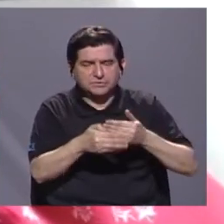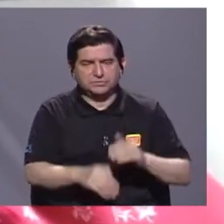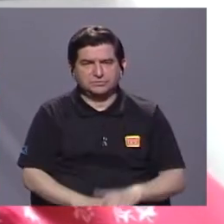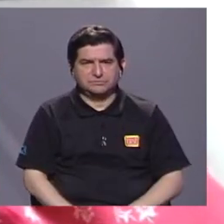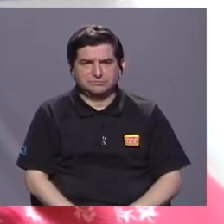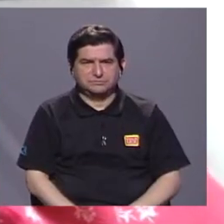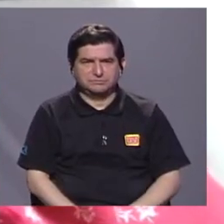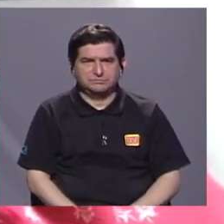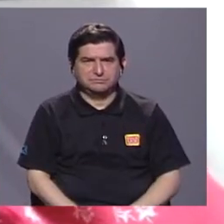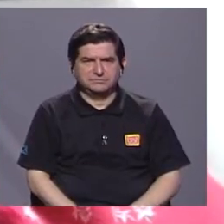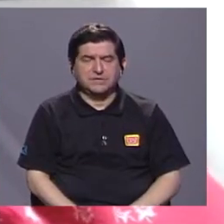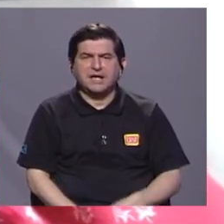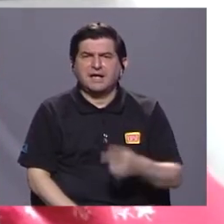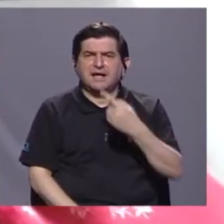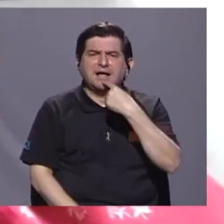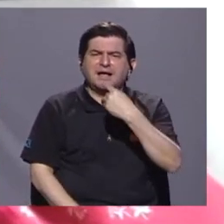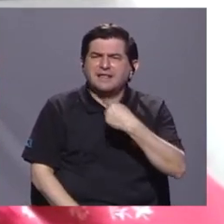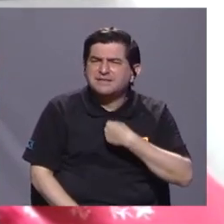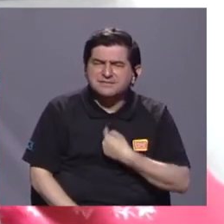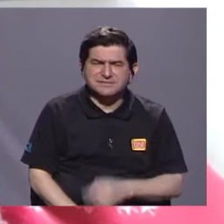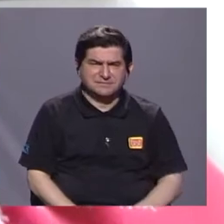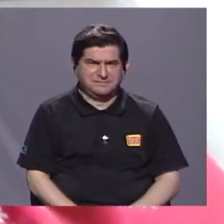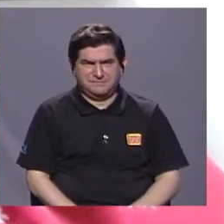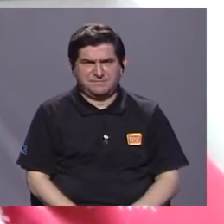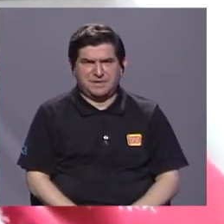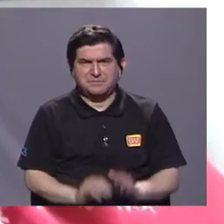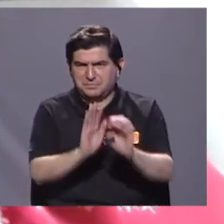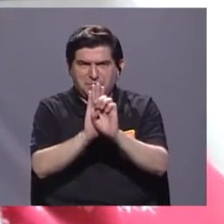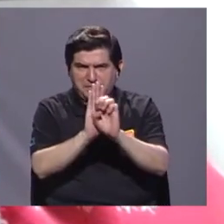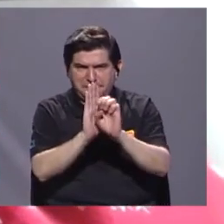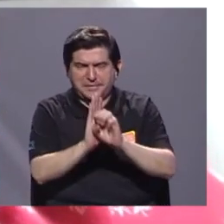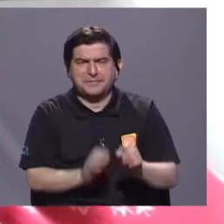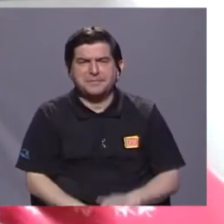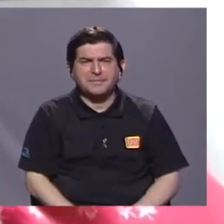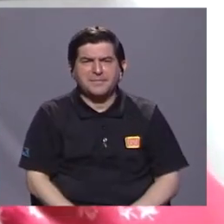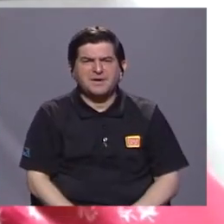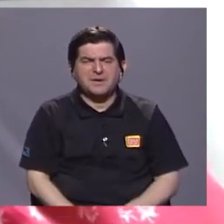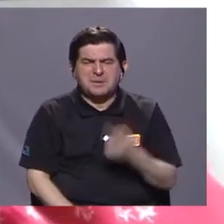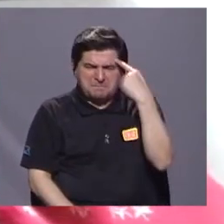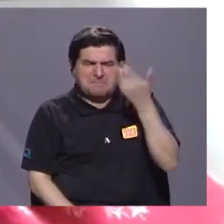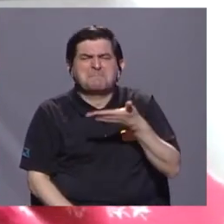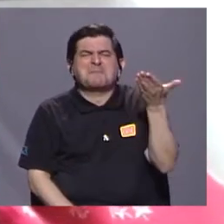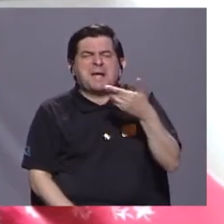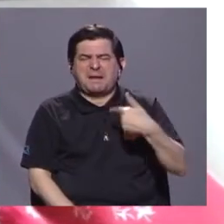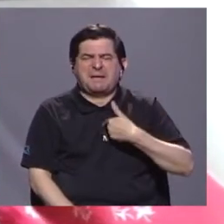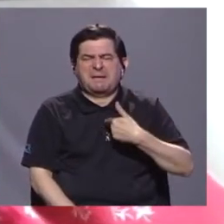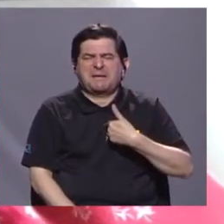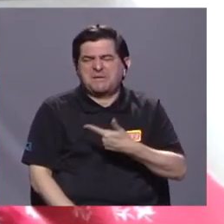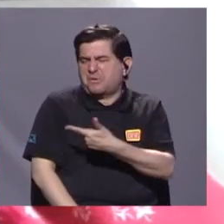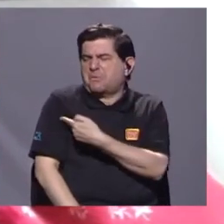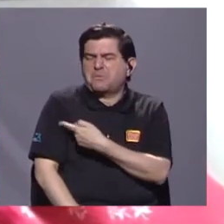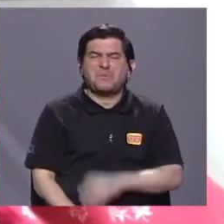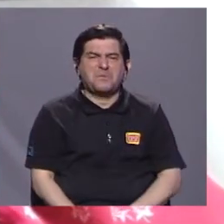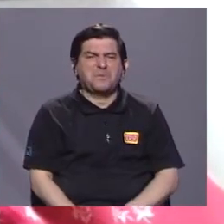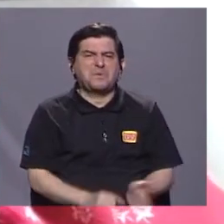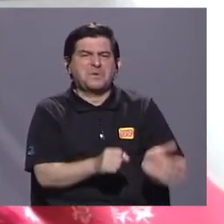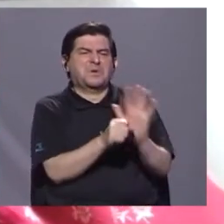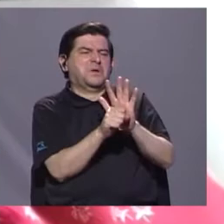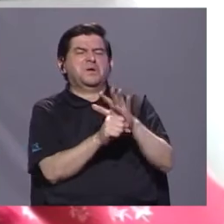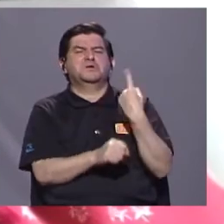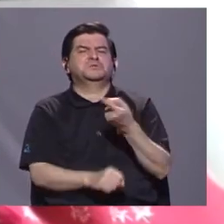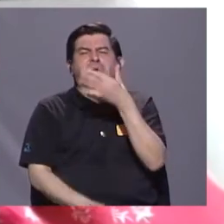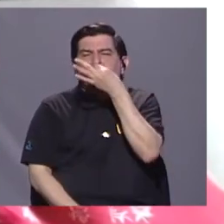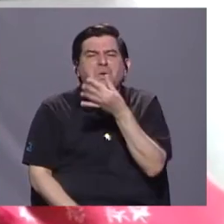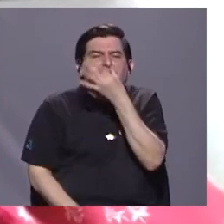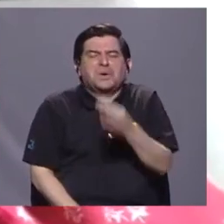y entonces cuando a mí me dicen es que de por sí para que voy a poner si el coronavirus es solo una